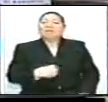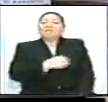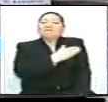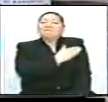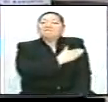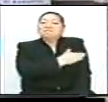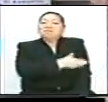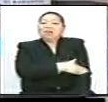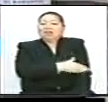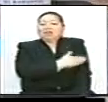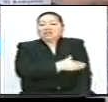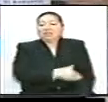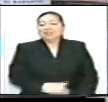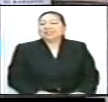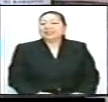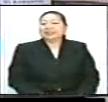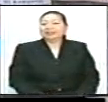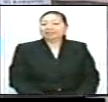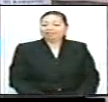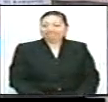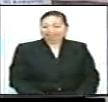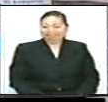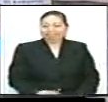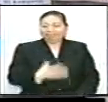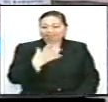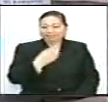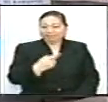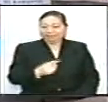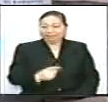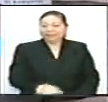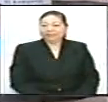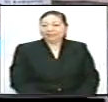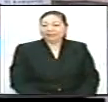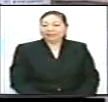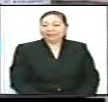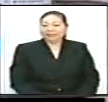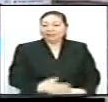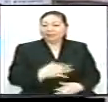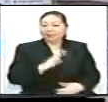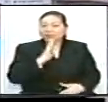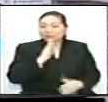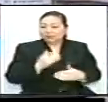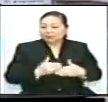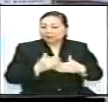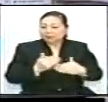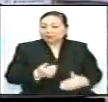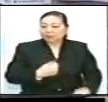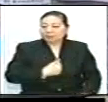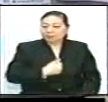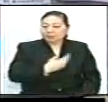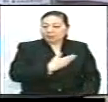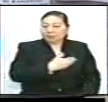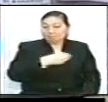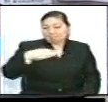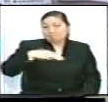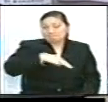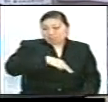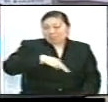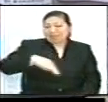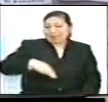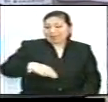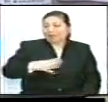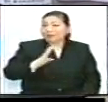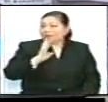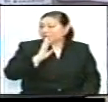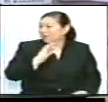favoritismo, señor presidente. No se moleste, señor presidente, pero nos gustaría conversar ampliamente con el propio ministro en algún momento, porque tenemos mucho